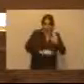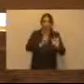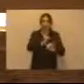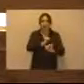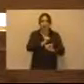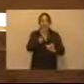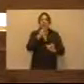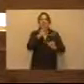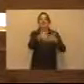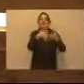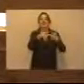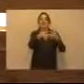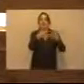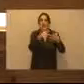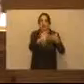é transparente,